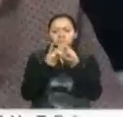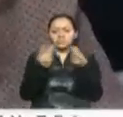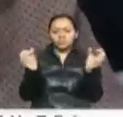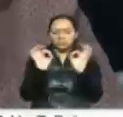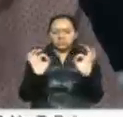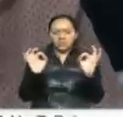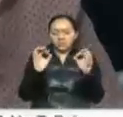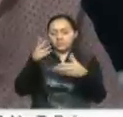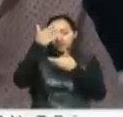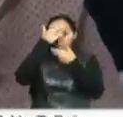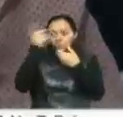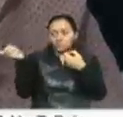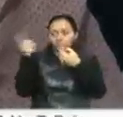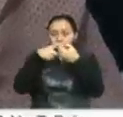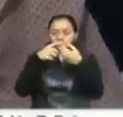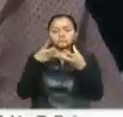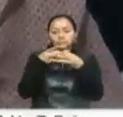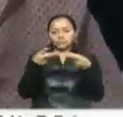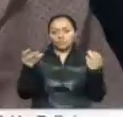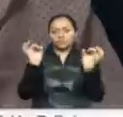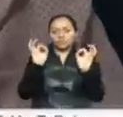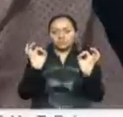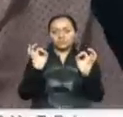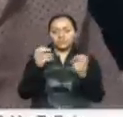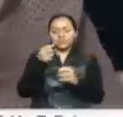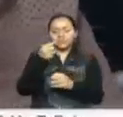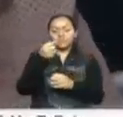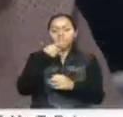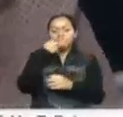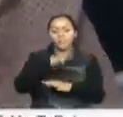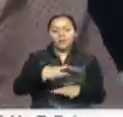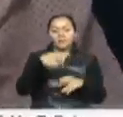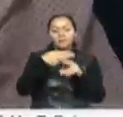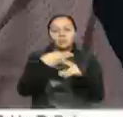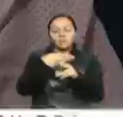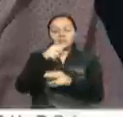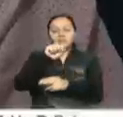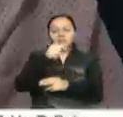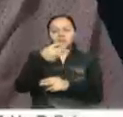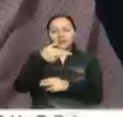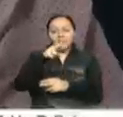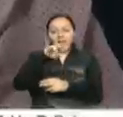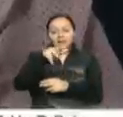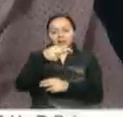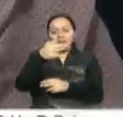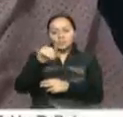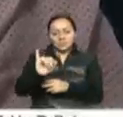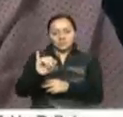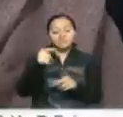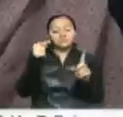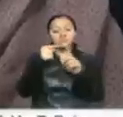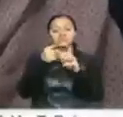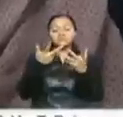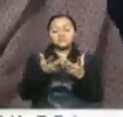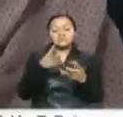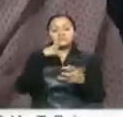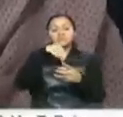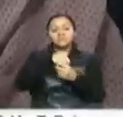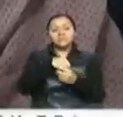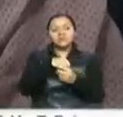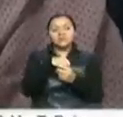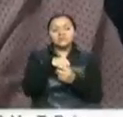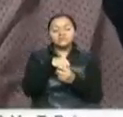al problema del pueblo saharaui, a tantos sufrimientos, ya sea a nivel